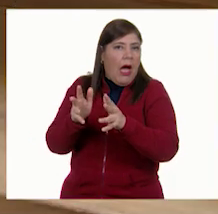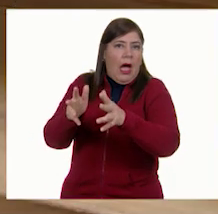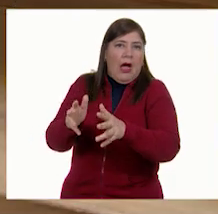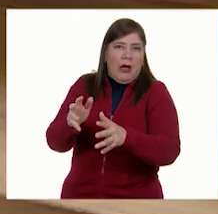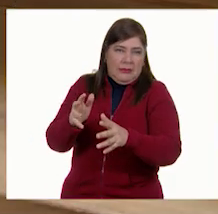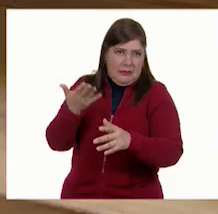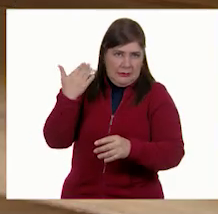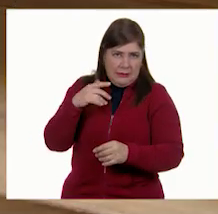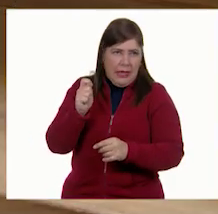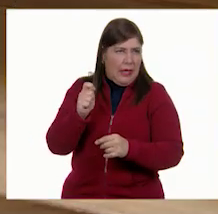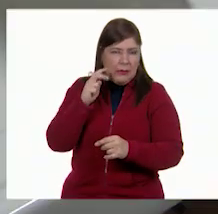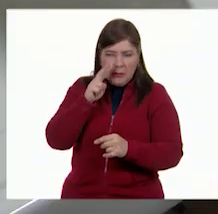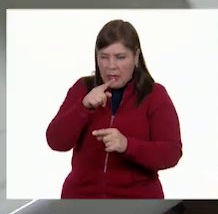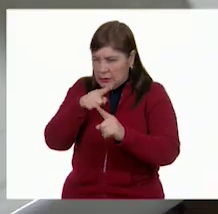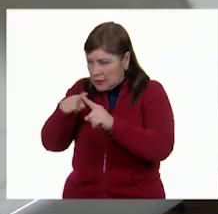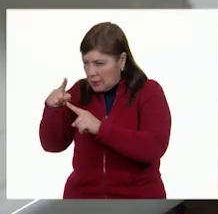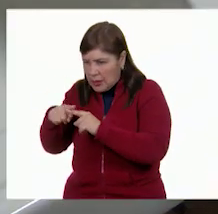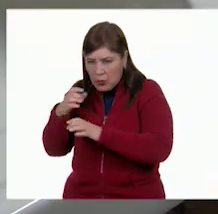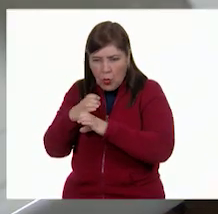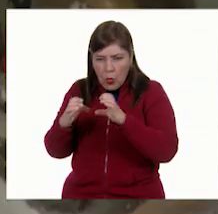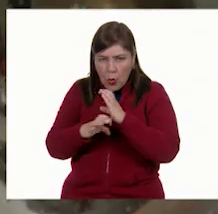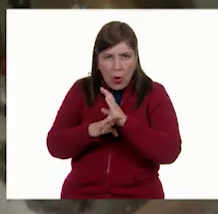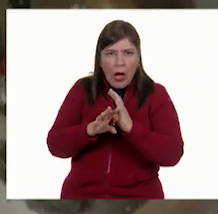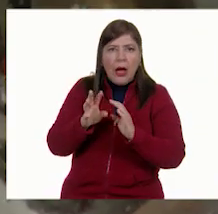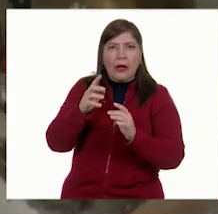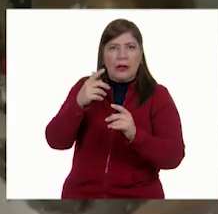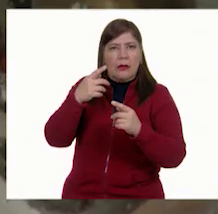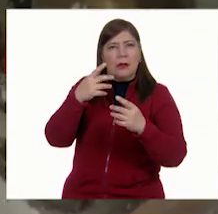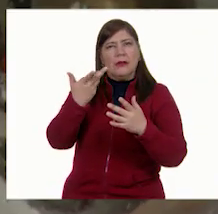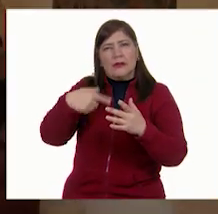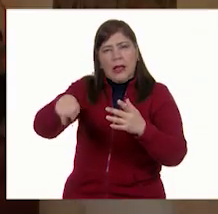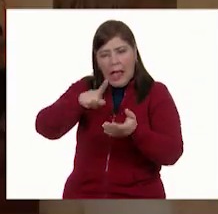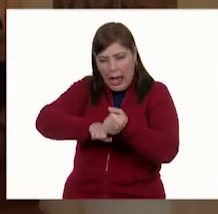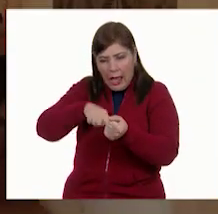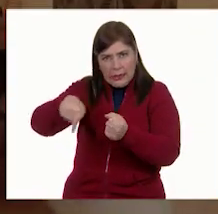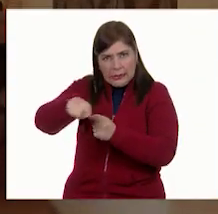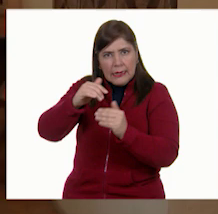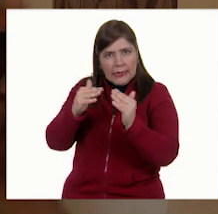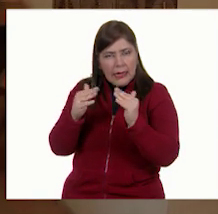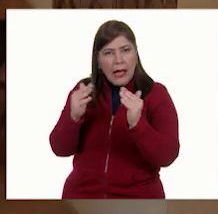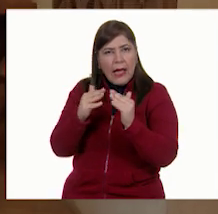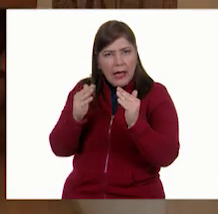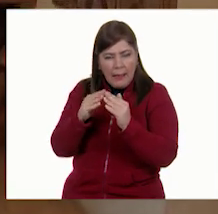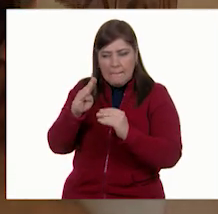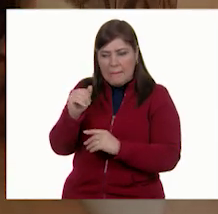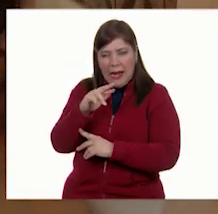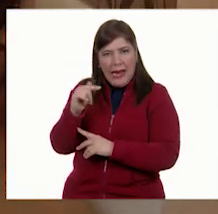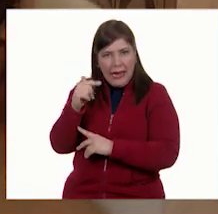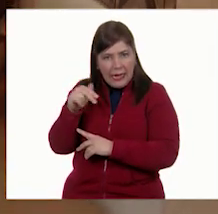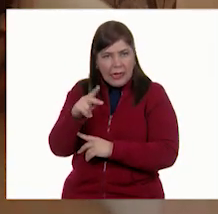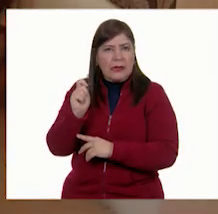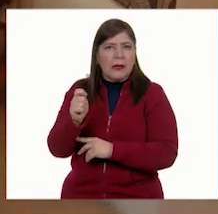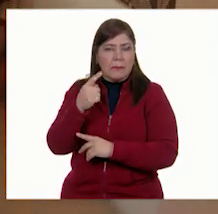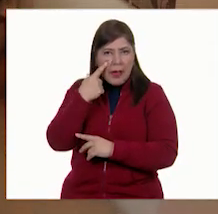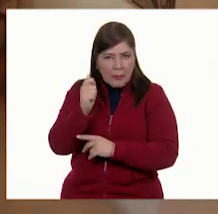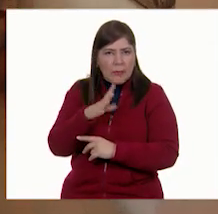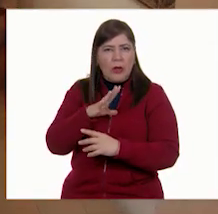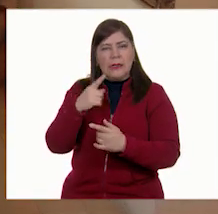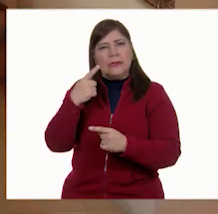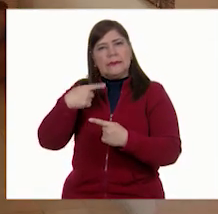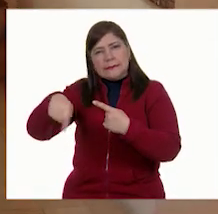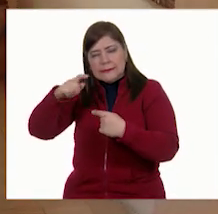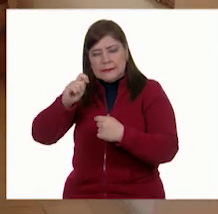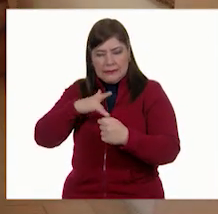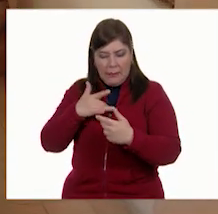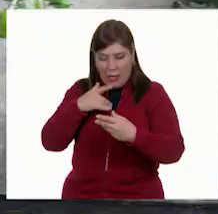Como si todo permaneciera intacto, cada elemento del universo Barragán es un llamado permanente a la figura y quehacer de un